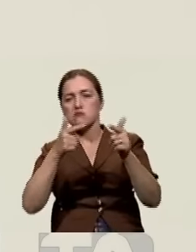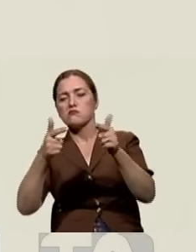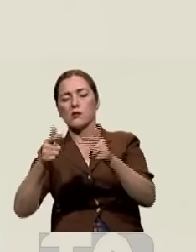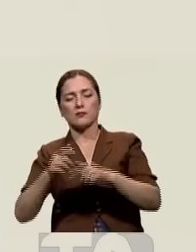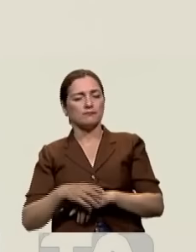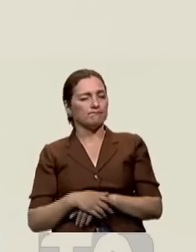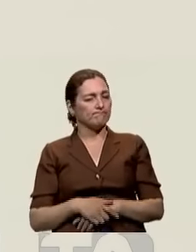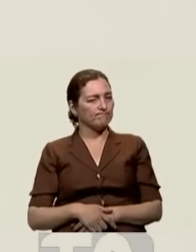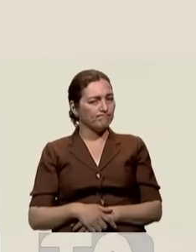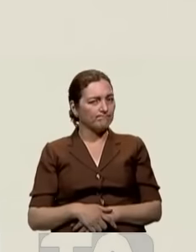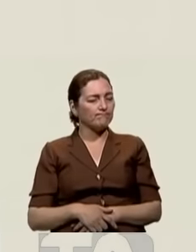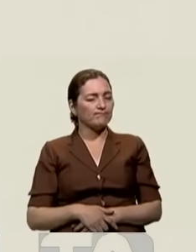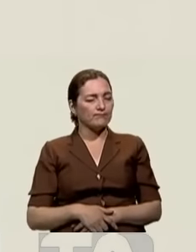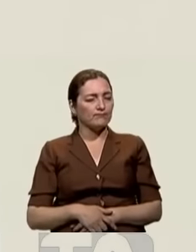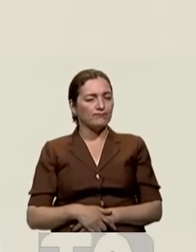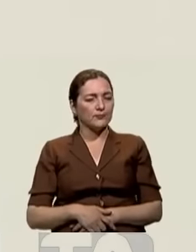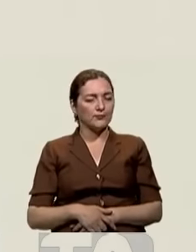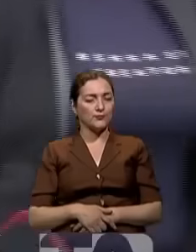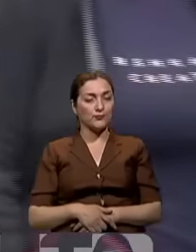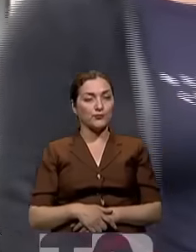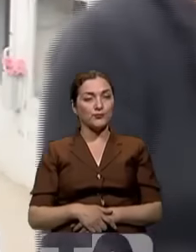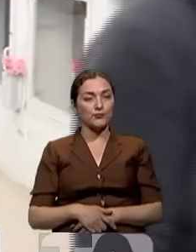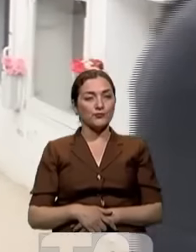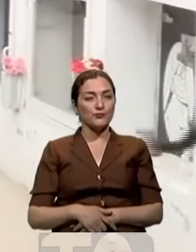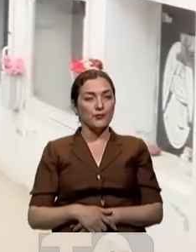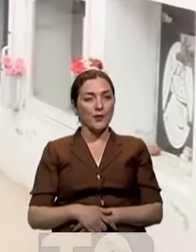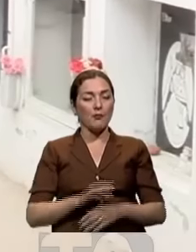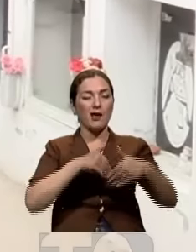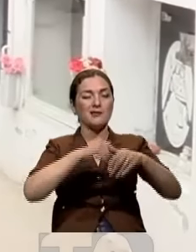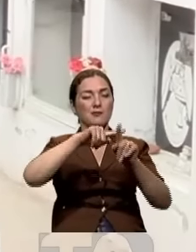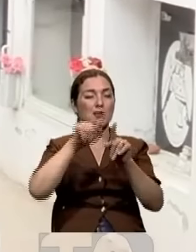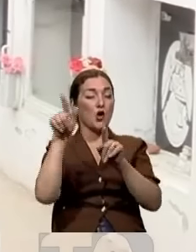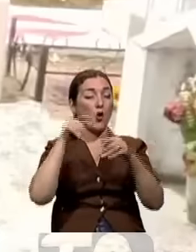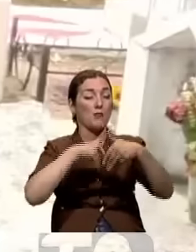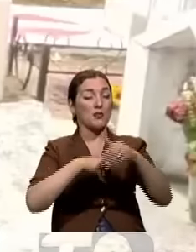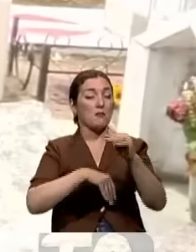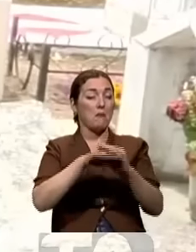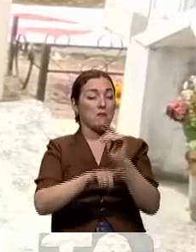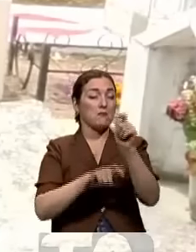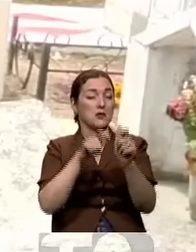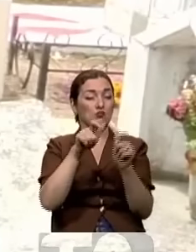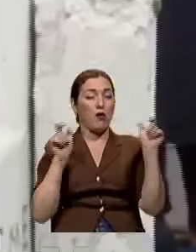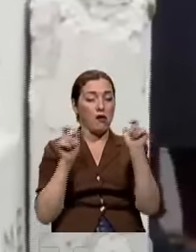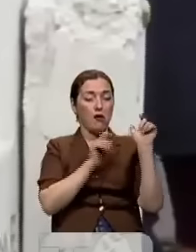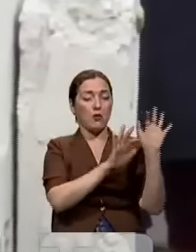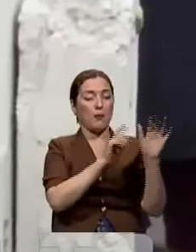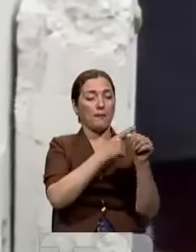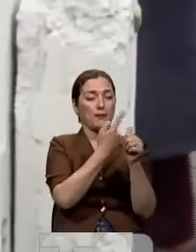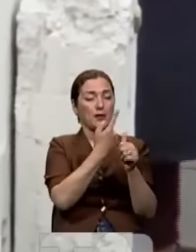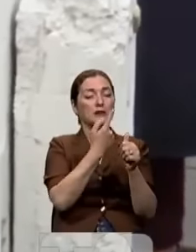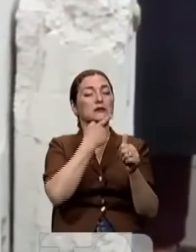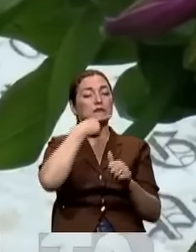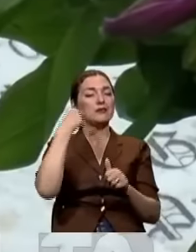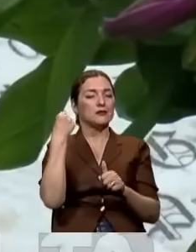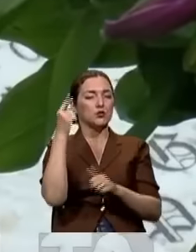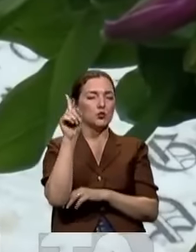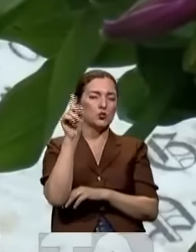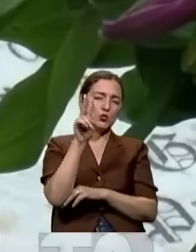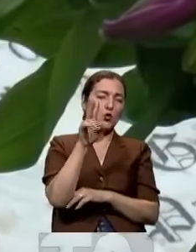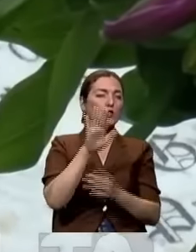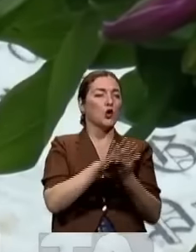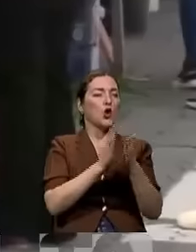y observado para implementarlo. Para los cementerios, lugares de mayor concentración de ciudadanos en los primeros días de este feriado, habrá